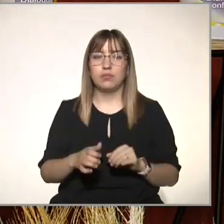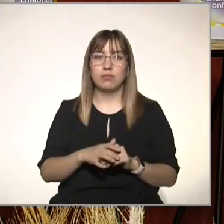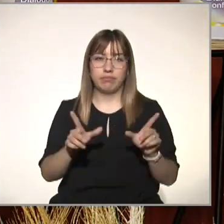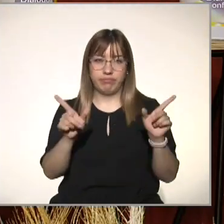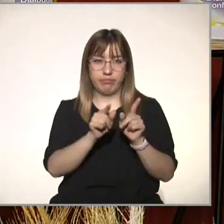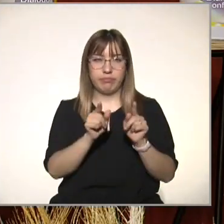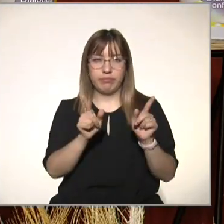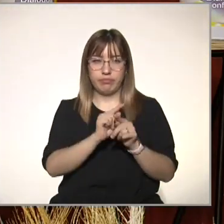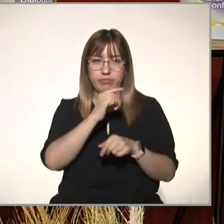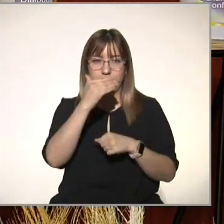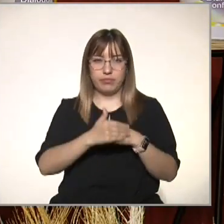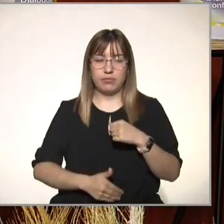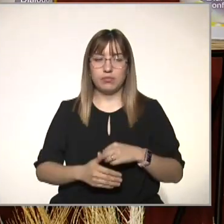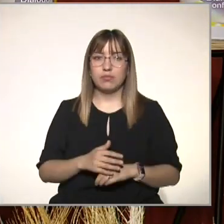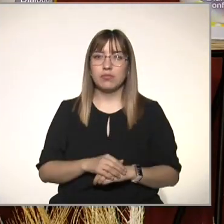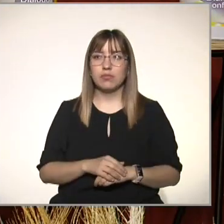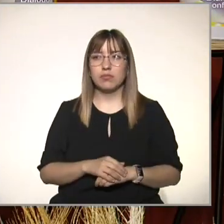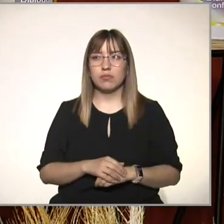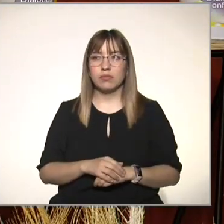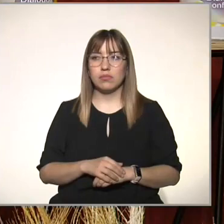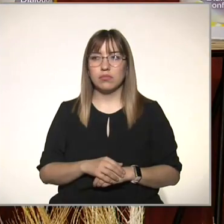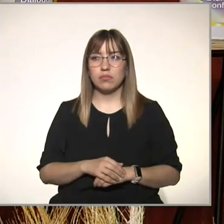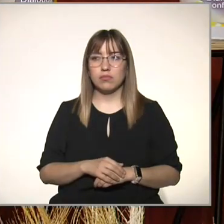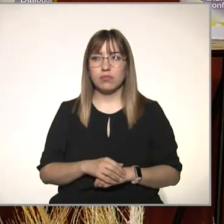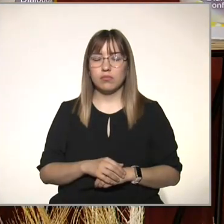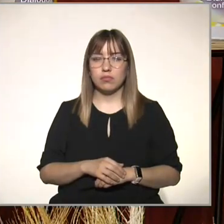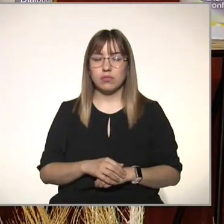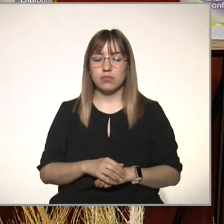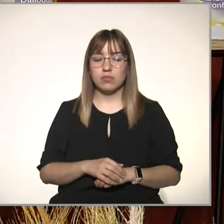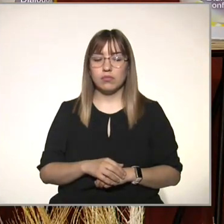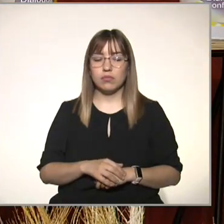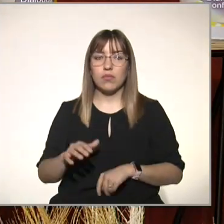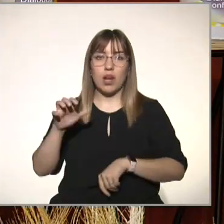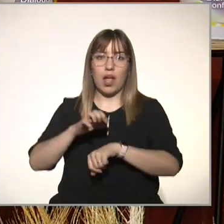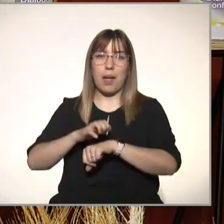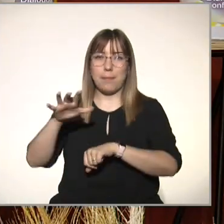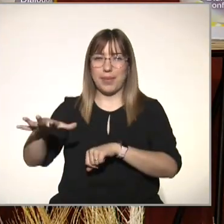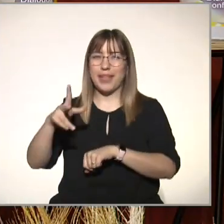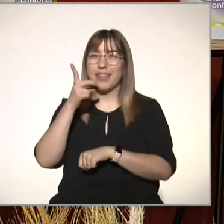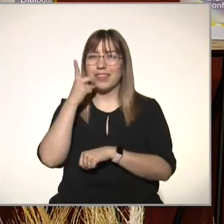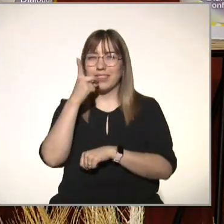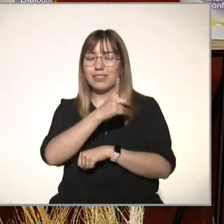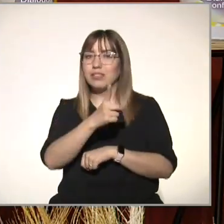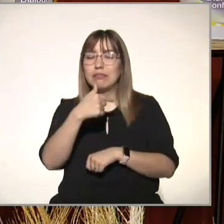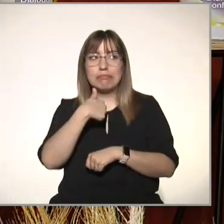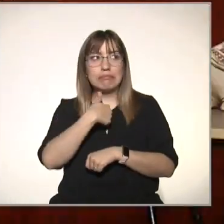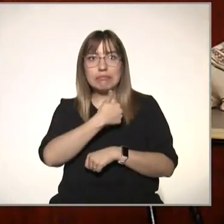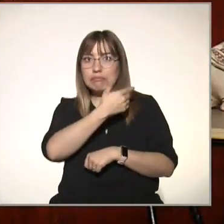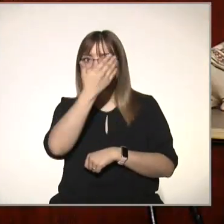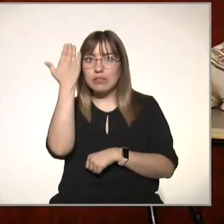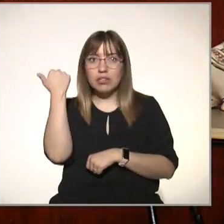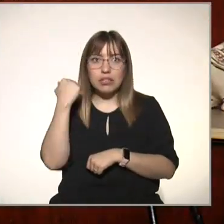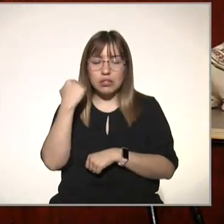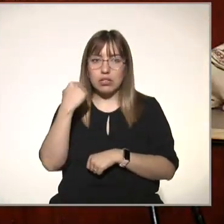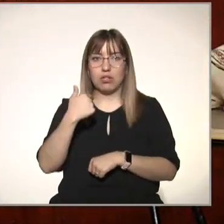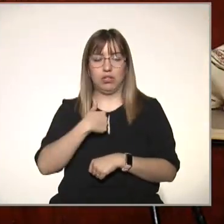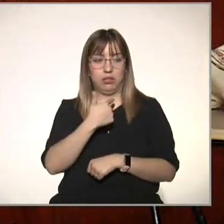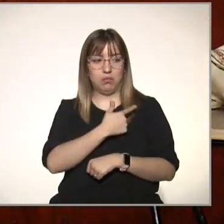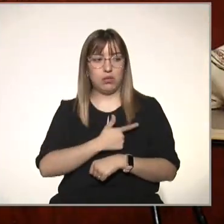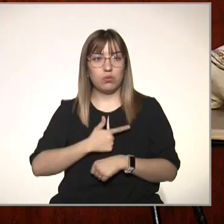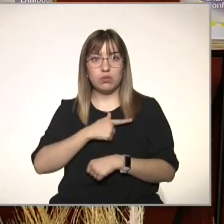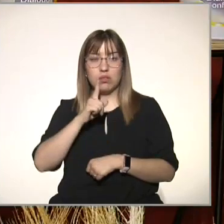un poquito, también una amiga decía, bueno, es que yo no sabía que me podían gustar las